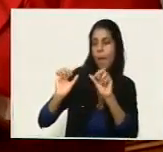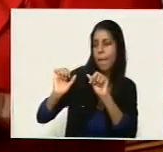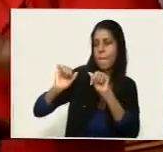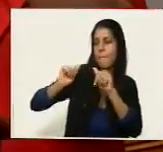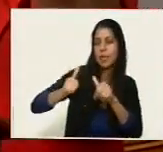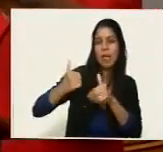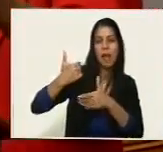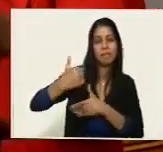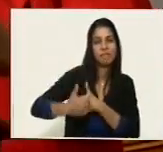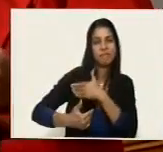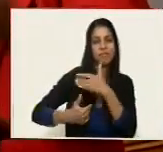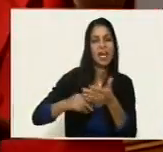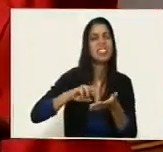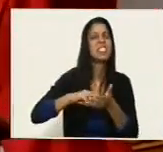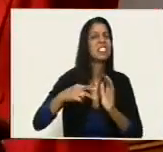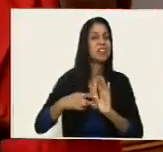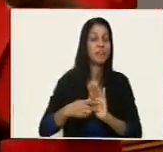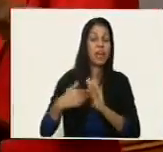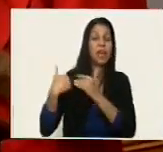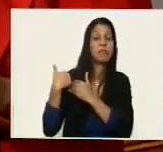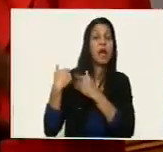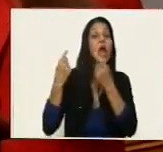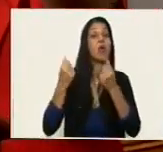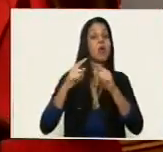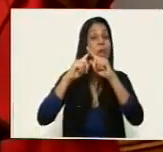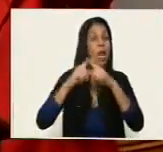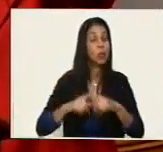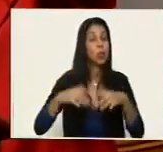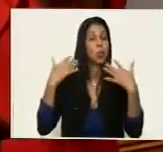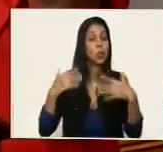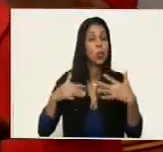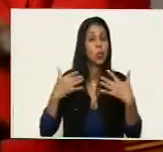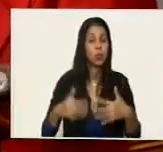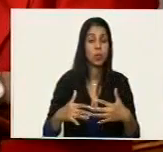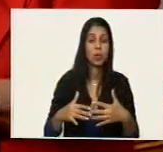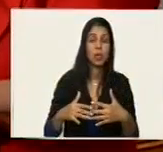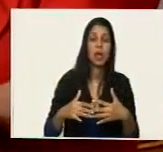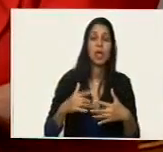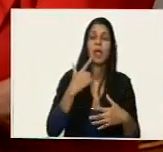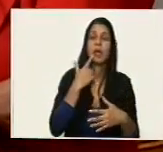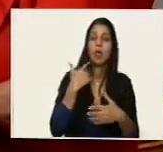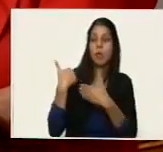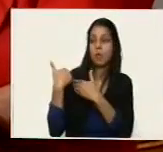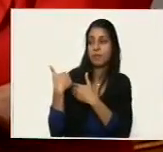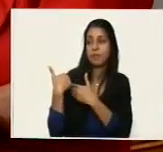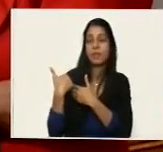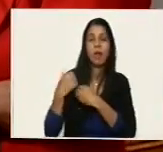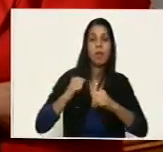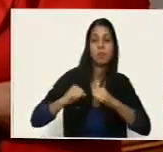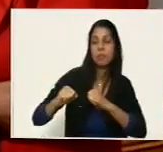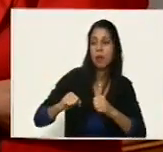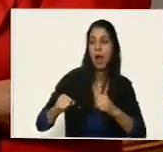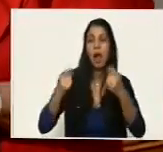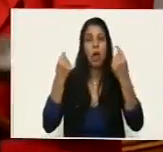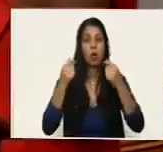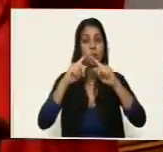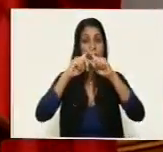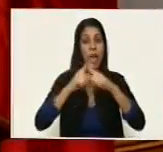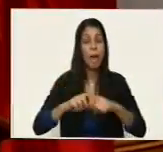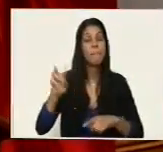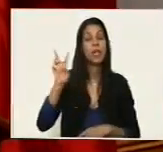lo que significa la tarea económica y, por supuesto, las tareas que tienen que ver con la macroeconomía